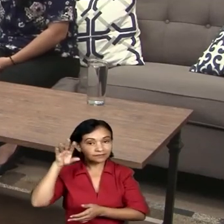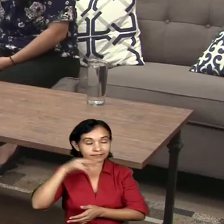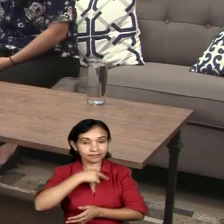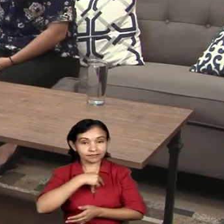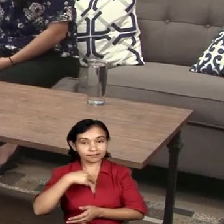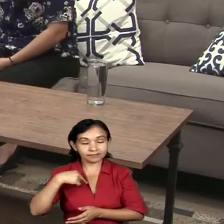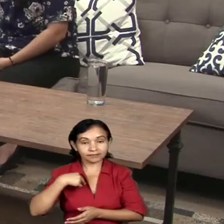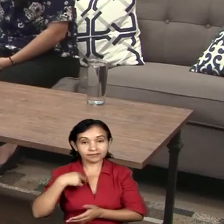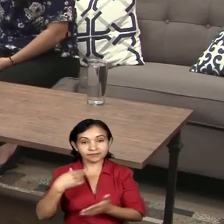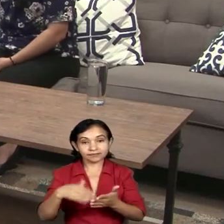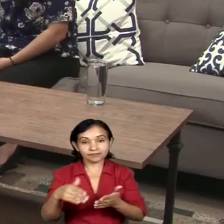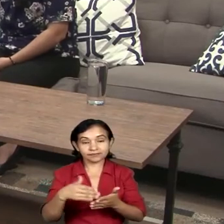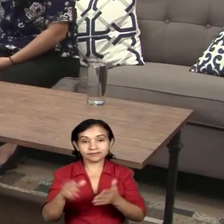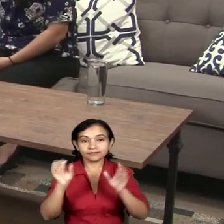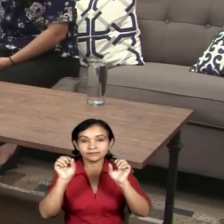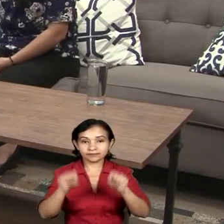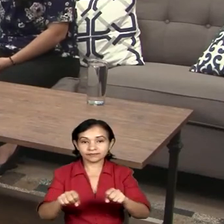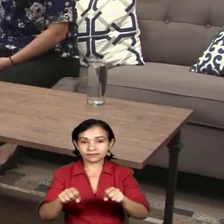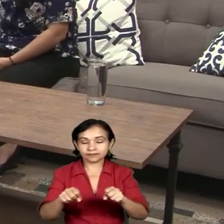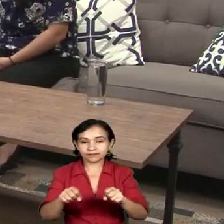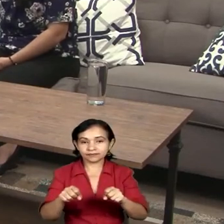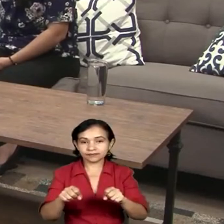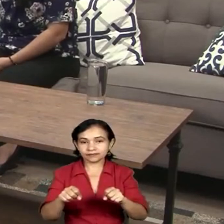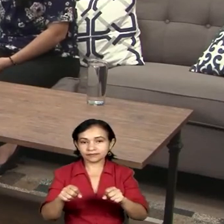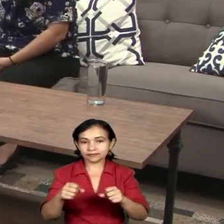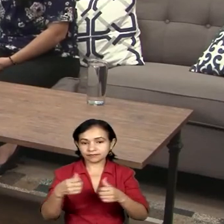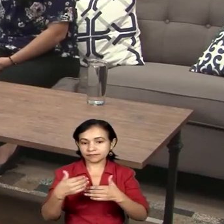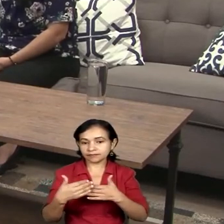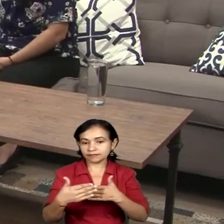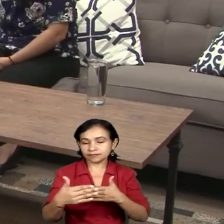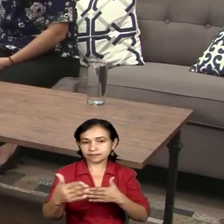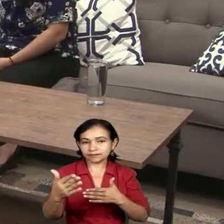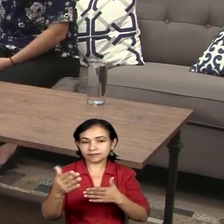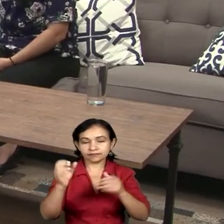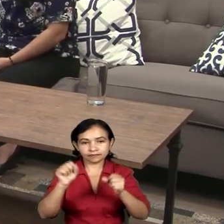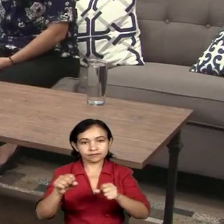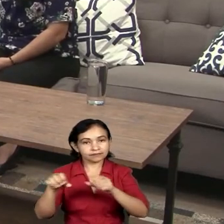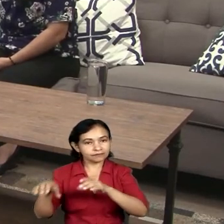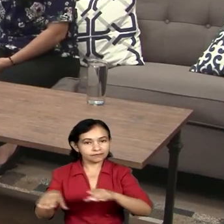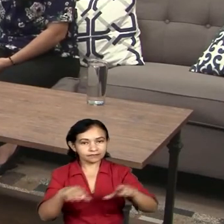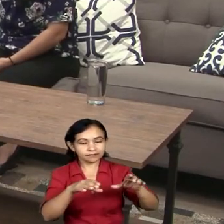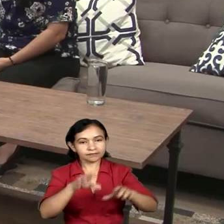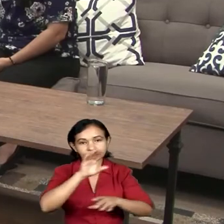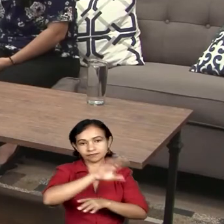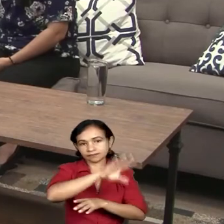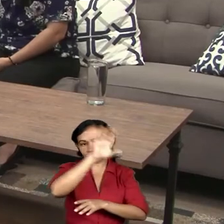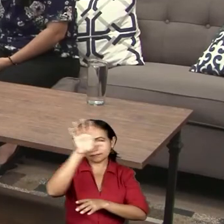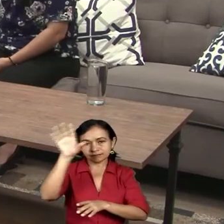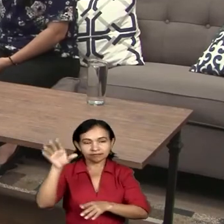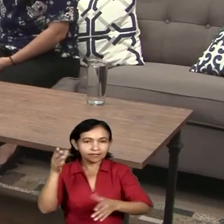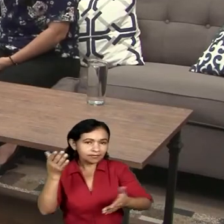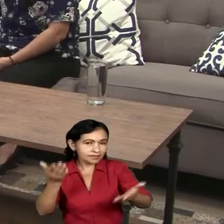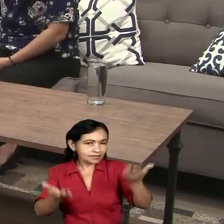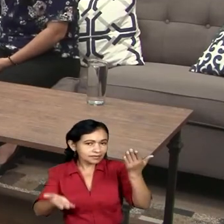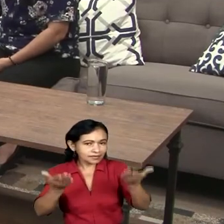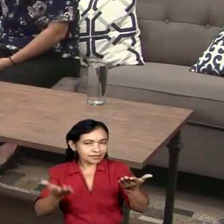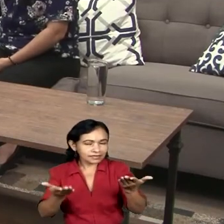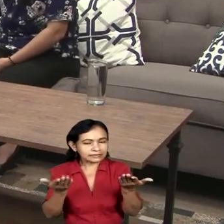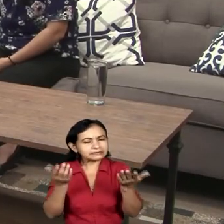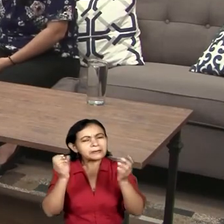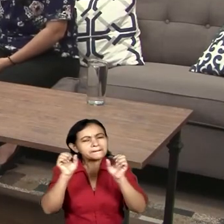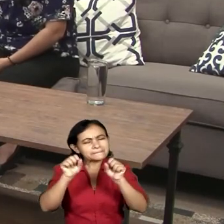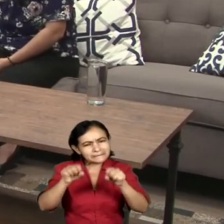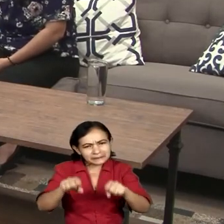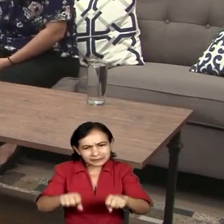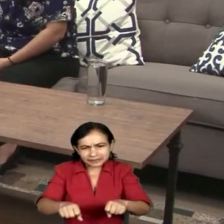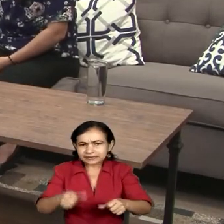facilitar. ¿Podríamos estar viendo próximas ediciones de este evento en los departamentos? Bueno, es una posibilidad,